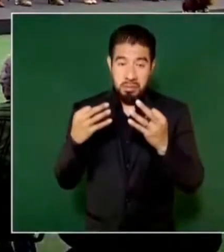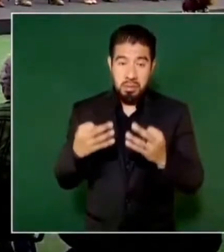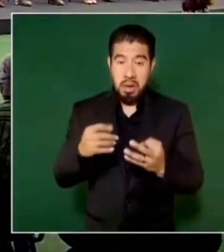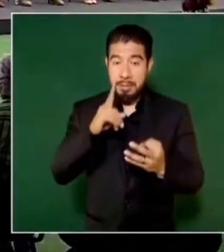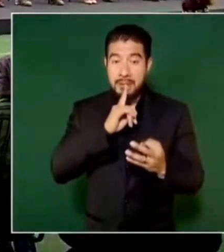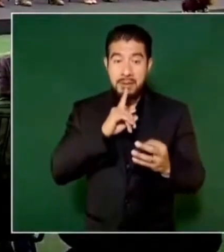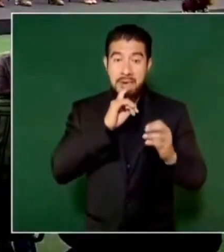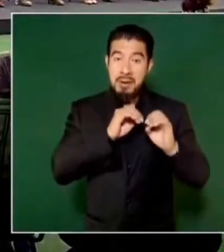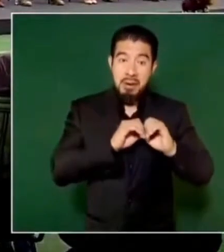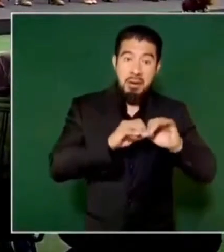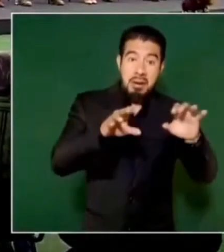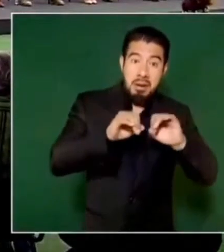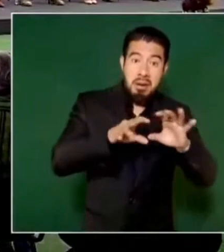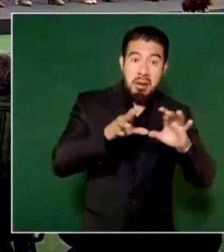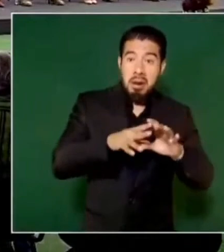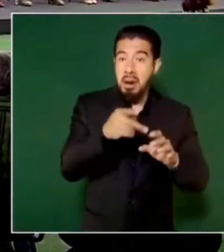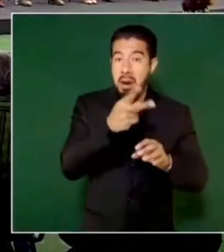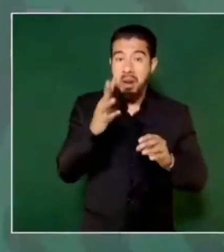la